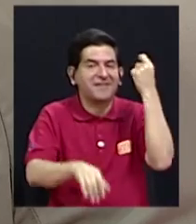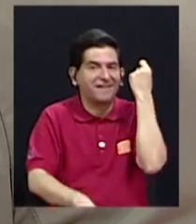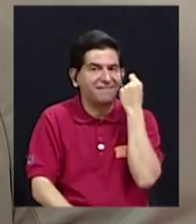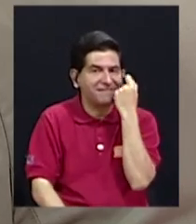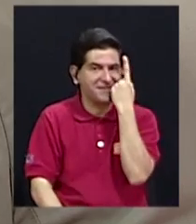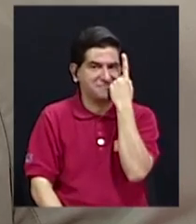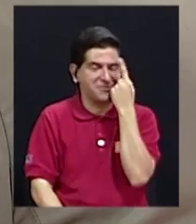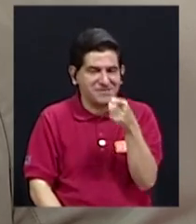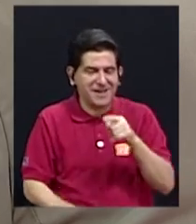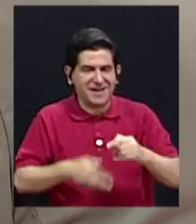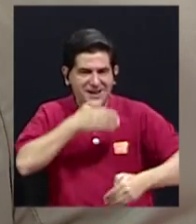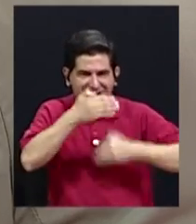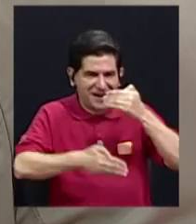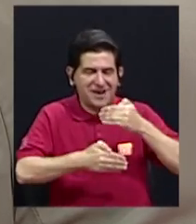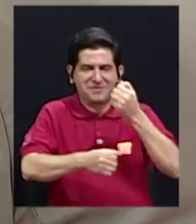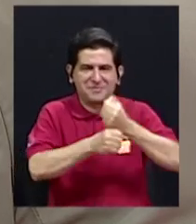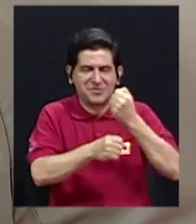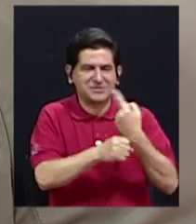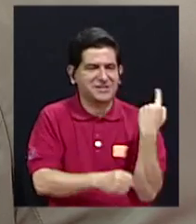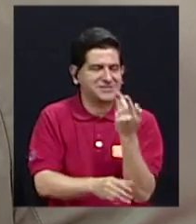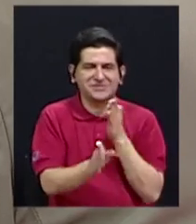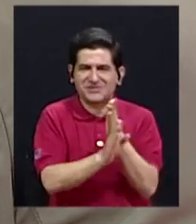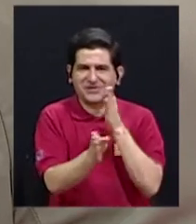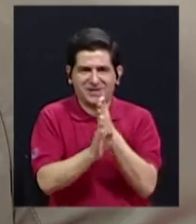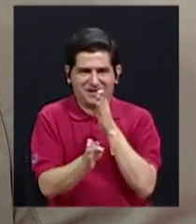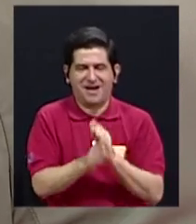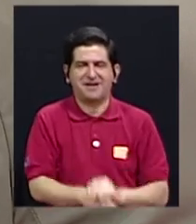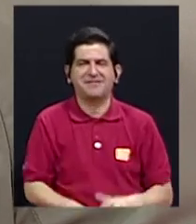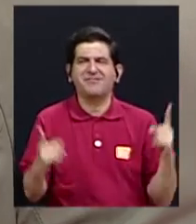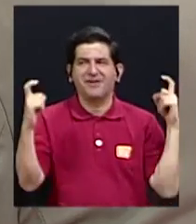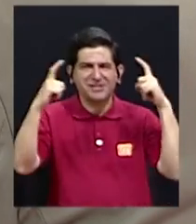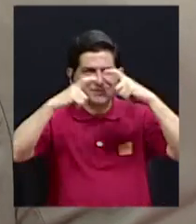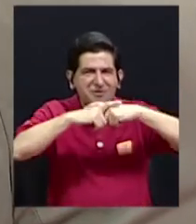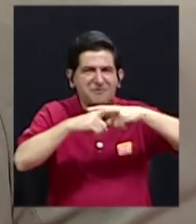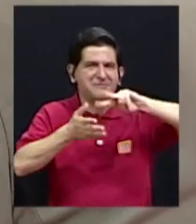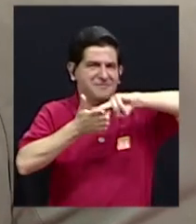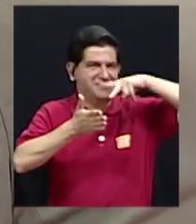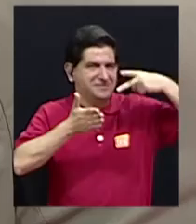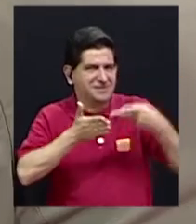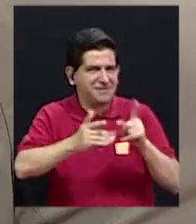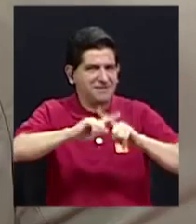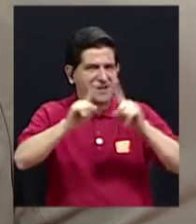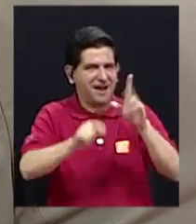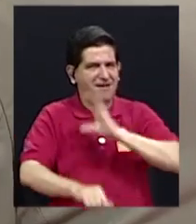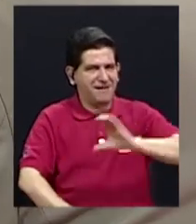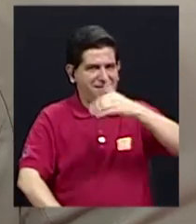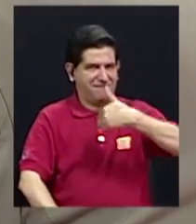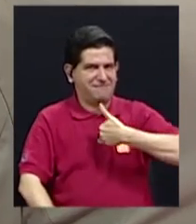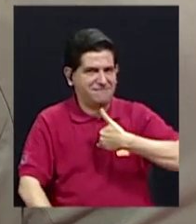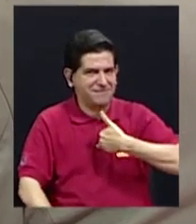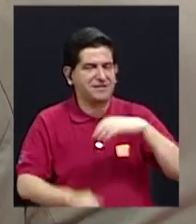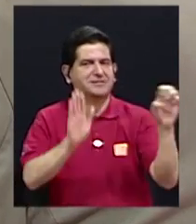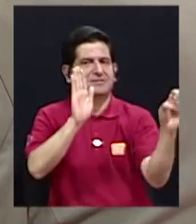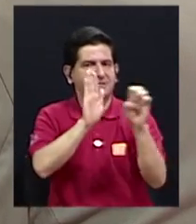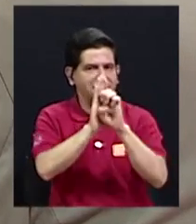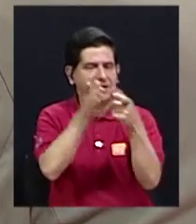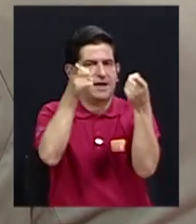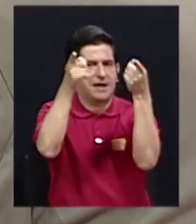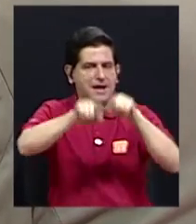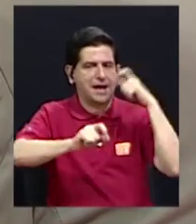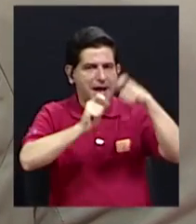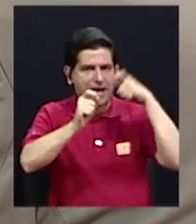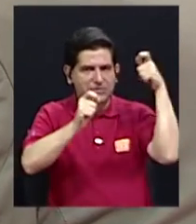la mecánica laboral de cada carrera como un proceso complejo que implica que tiene muchas aristas por ejemplo en el caso